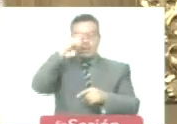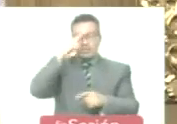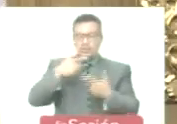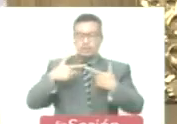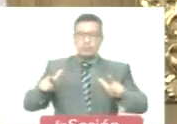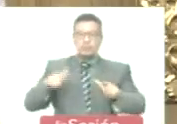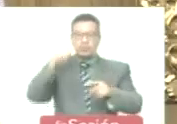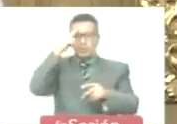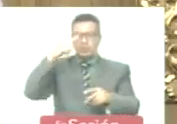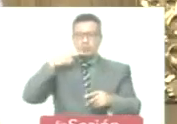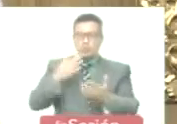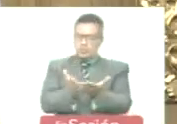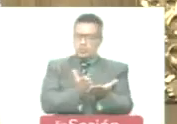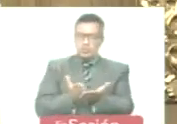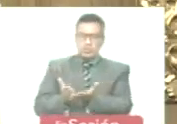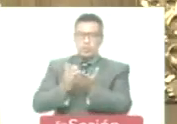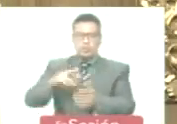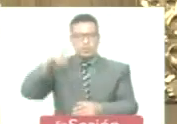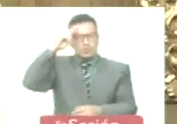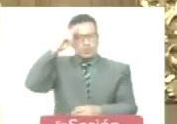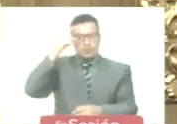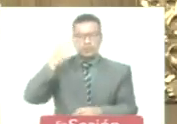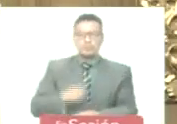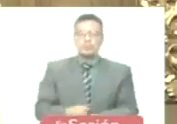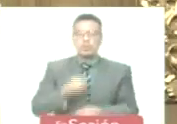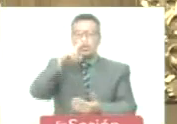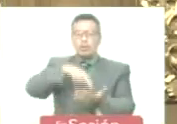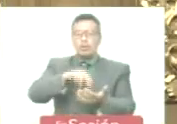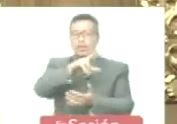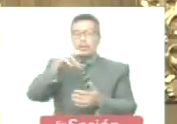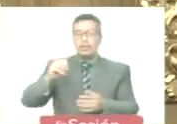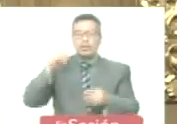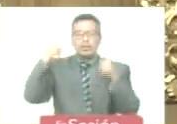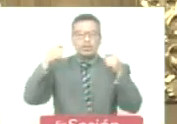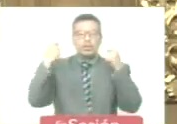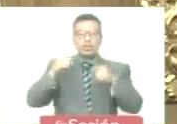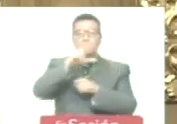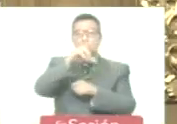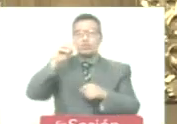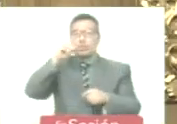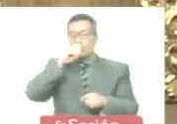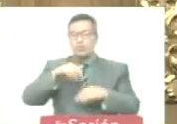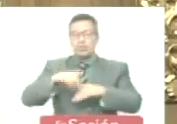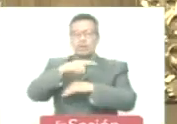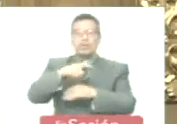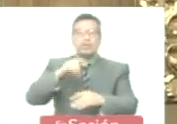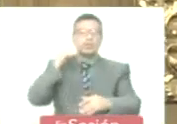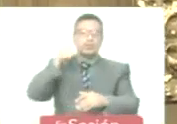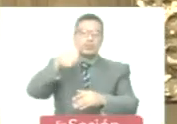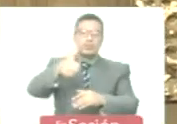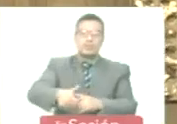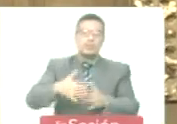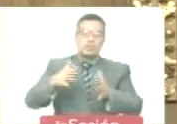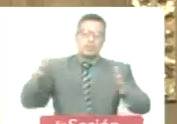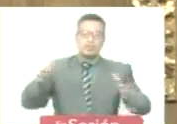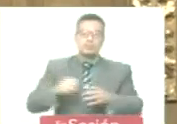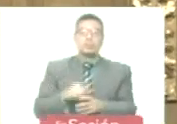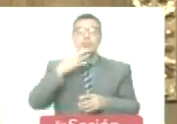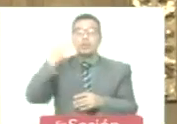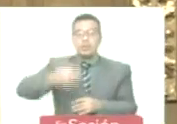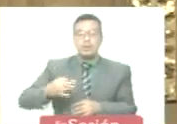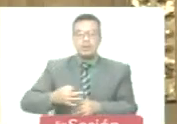honrado, estudiado y respetado. En 2030 celebraremos los 200 años del paso a la inmortalidad de nuestro gigante, pero además,